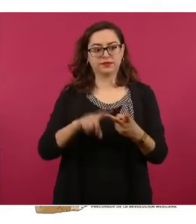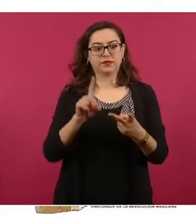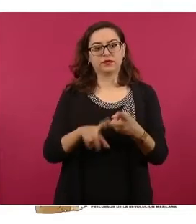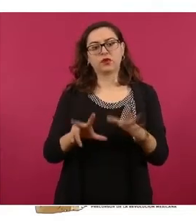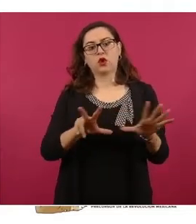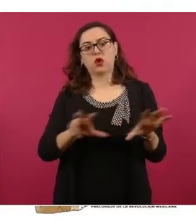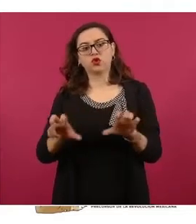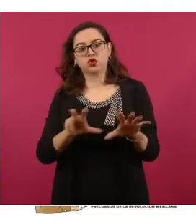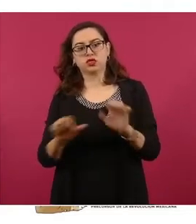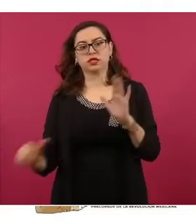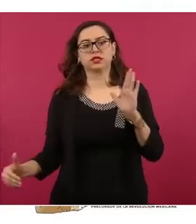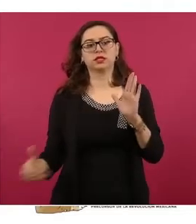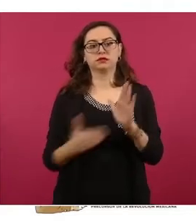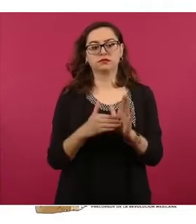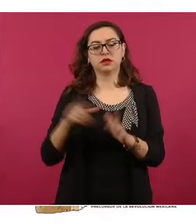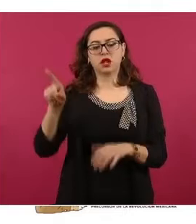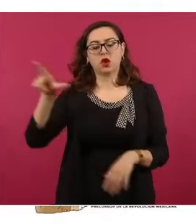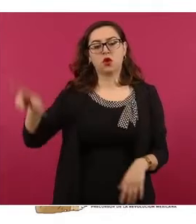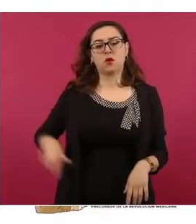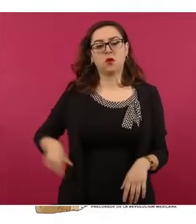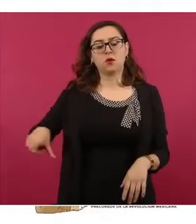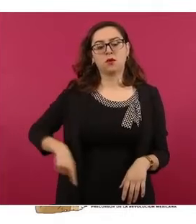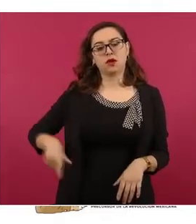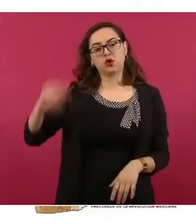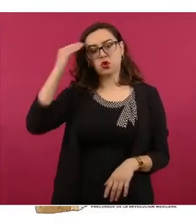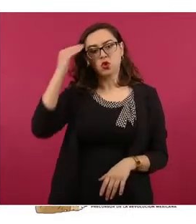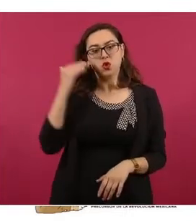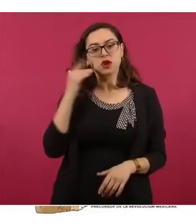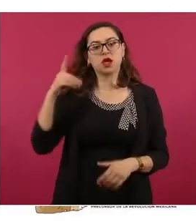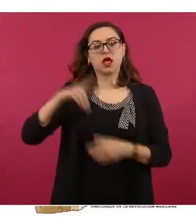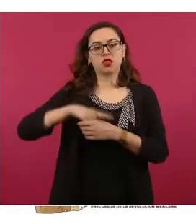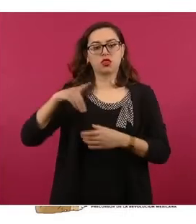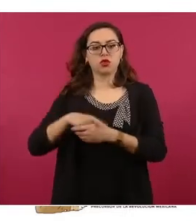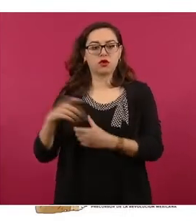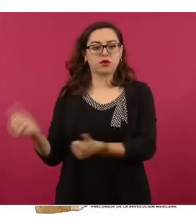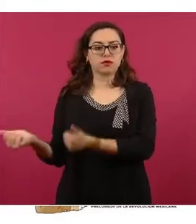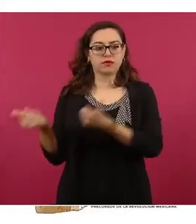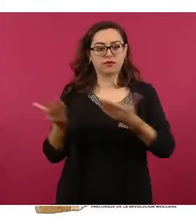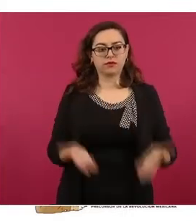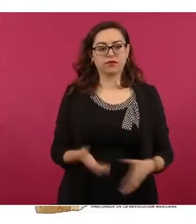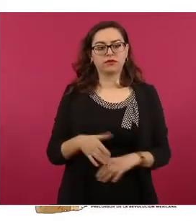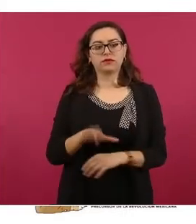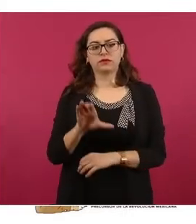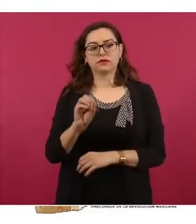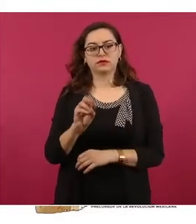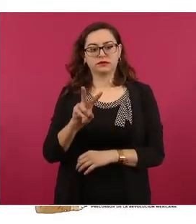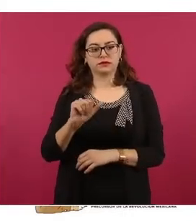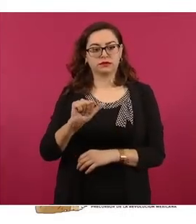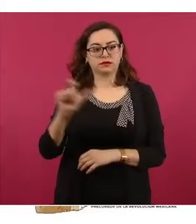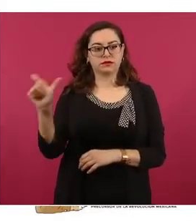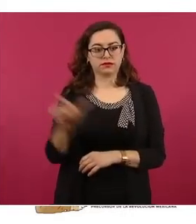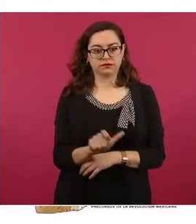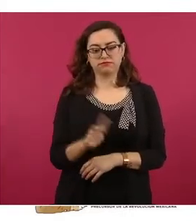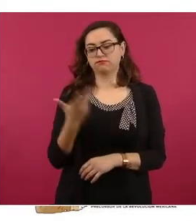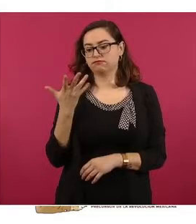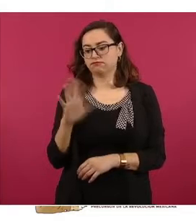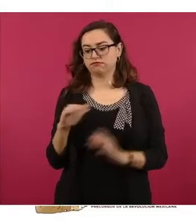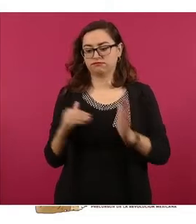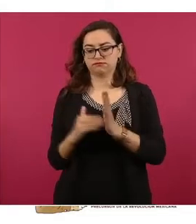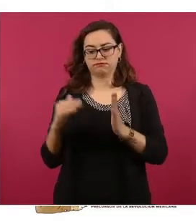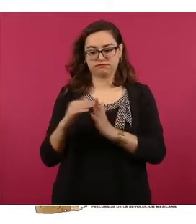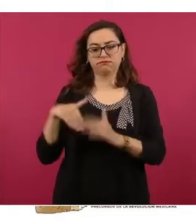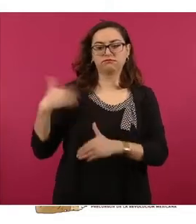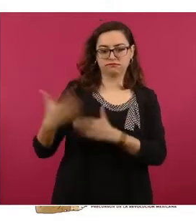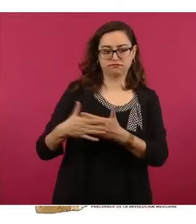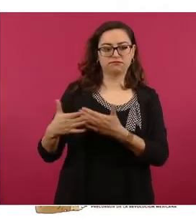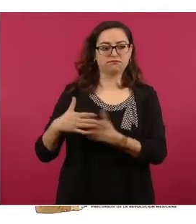la donación que nos hizo el gobierno de Corea, del mecanismo COVAX, las 10 millones que estoy mencionando, y tenemos ya